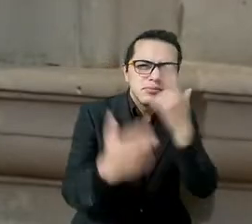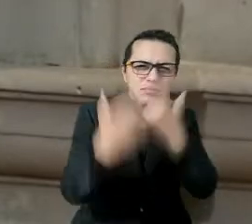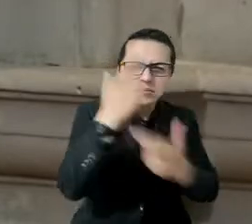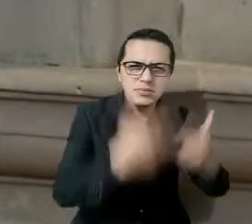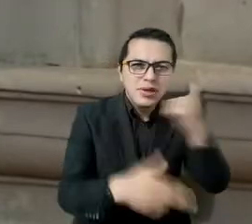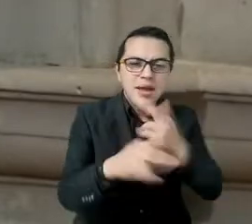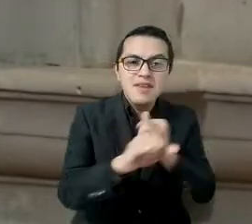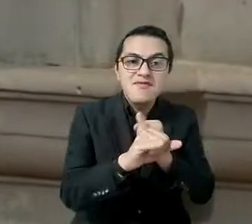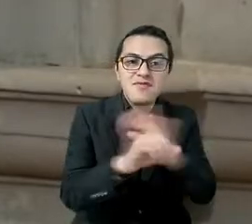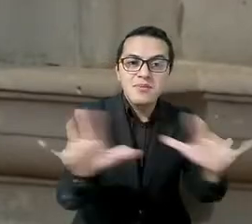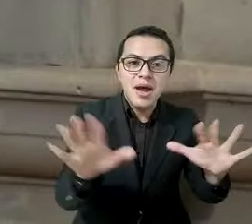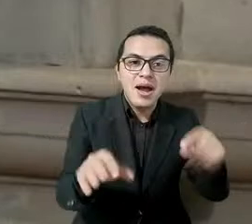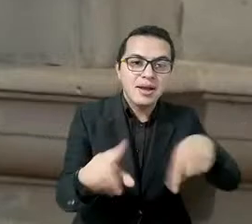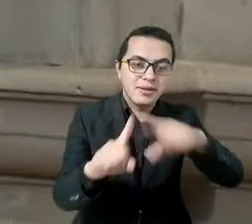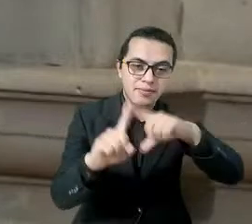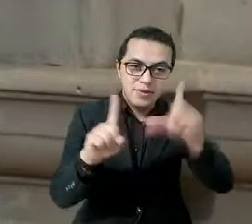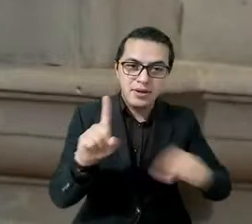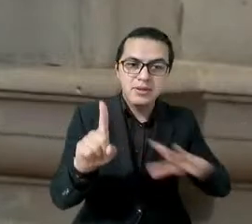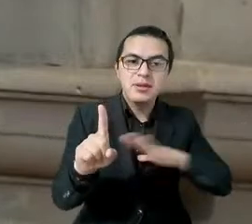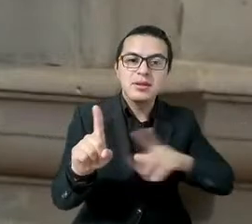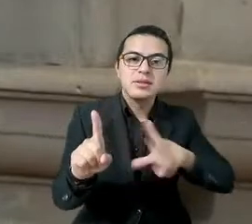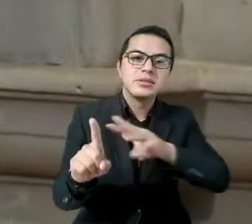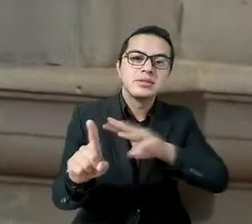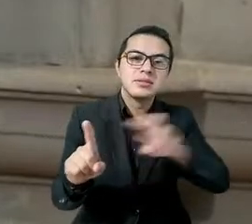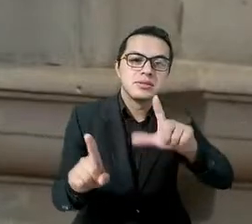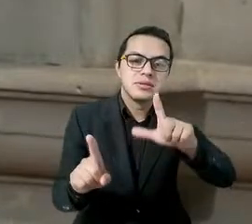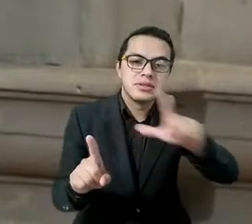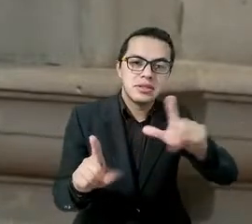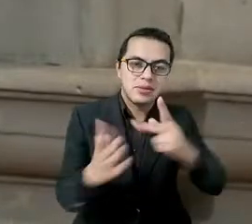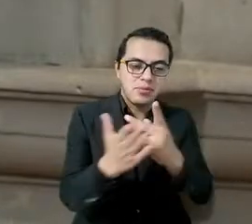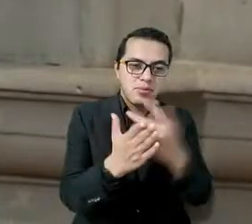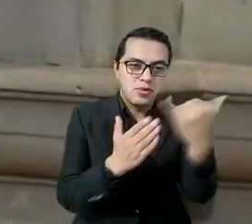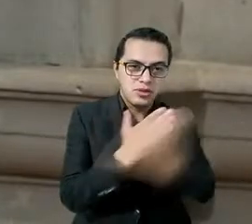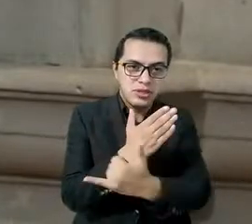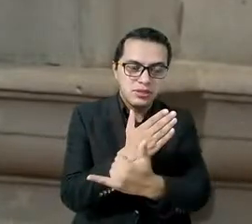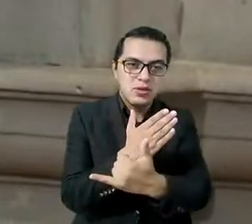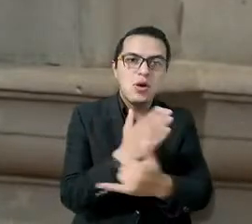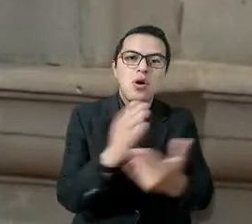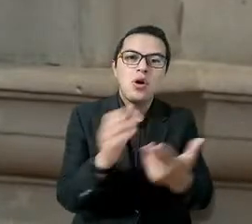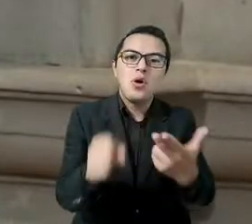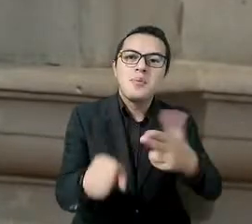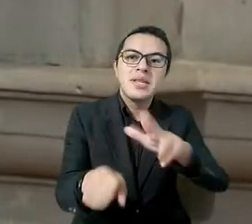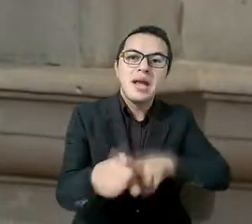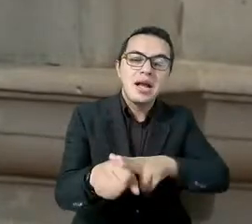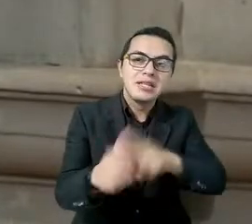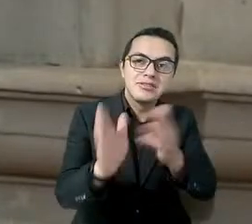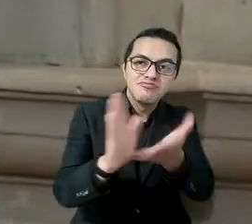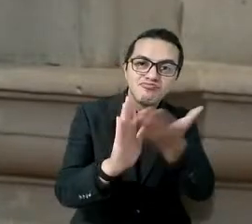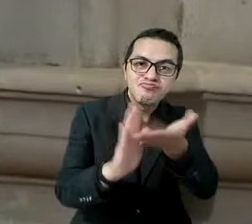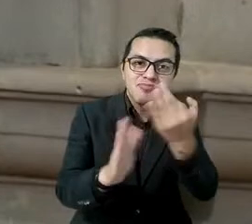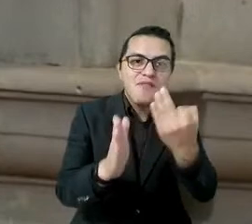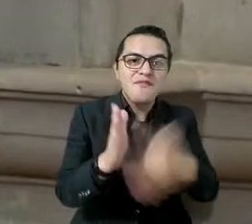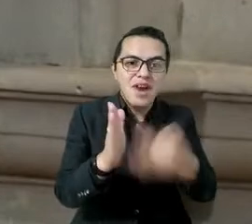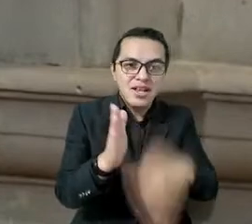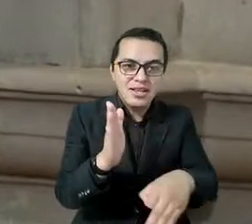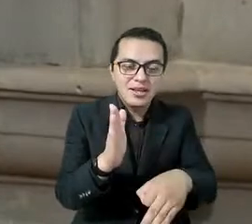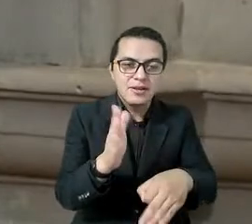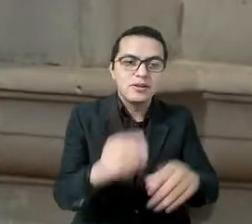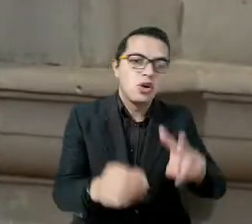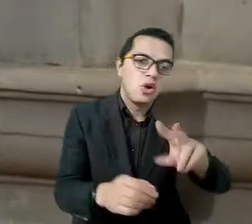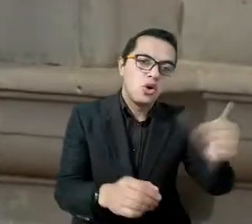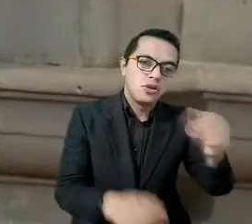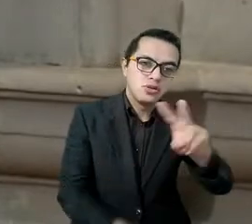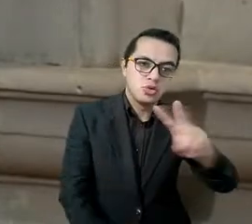con 317 proyectos de infraestructura en obras negras. 214